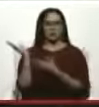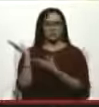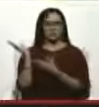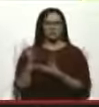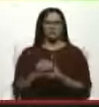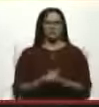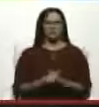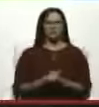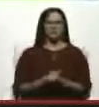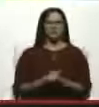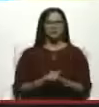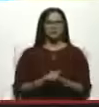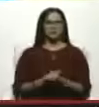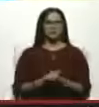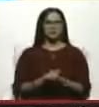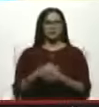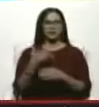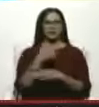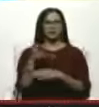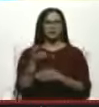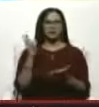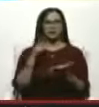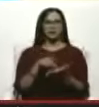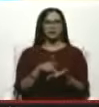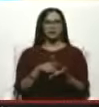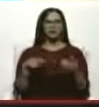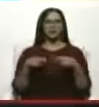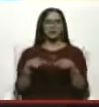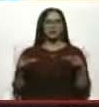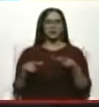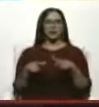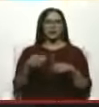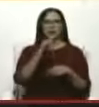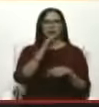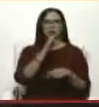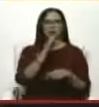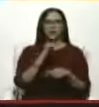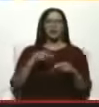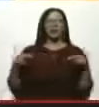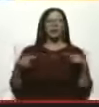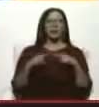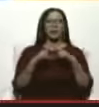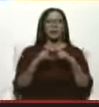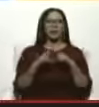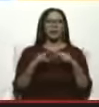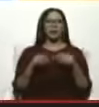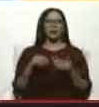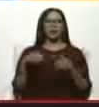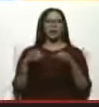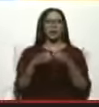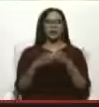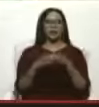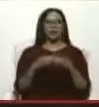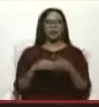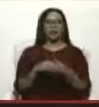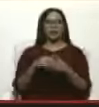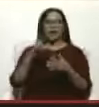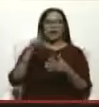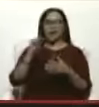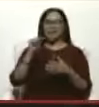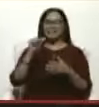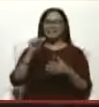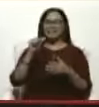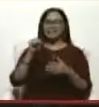Mari Carmen. 360 se trasladó hasta el lugar de la noticia y me encuentro en el sector Las Cabañas,